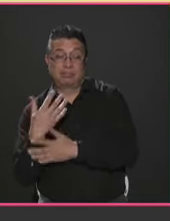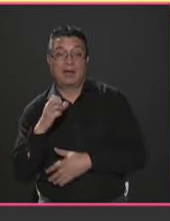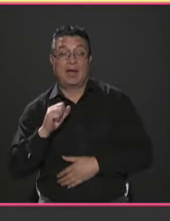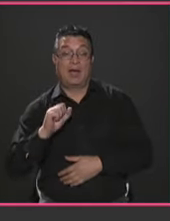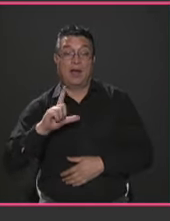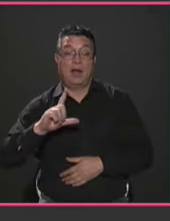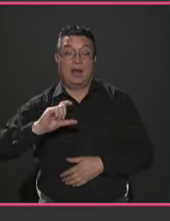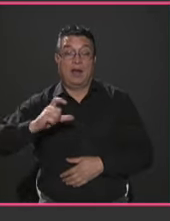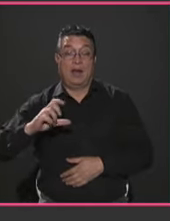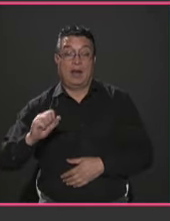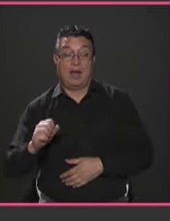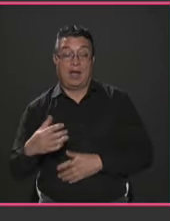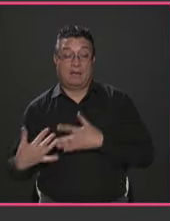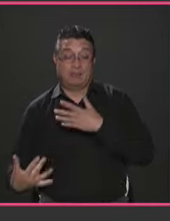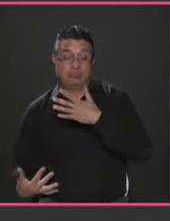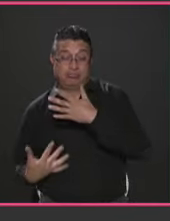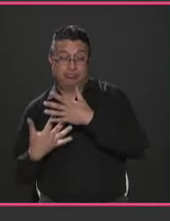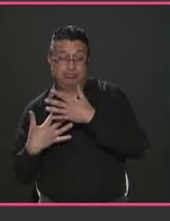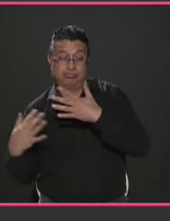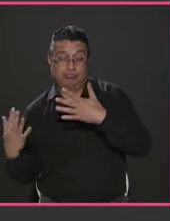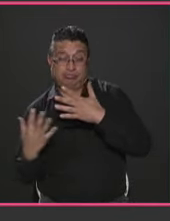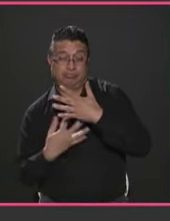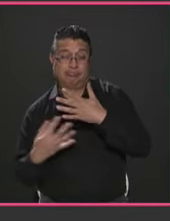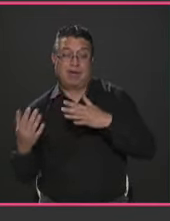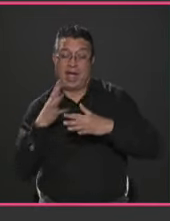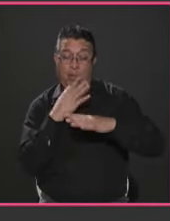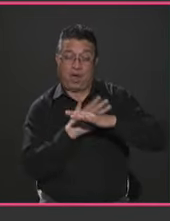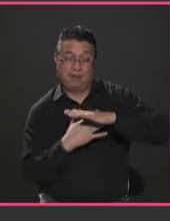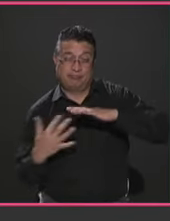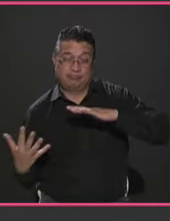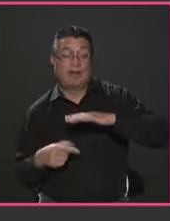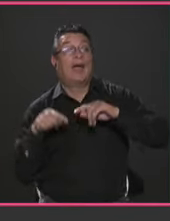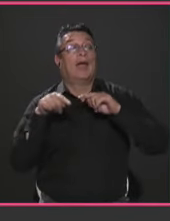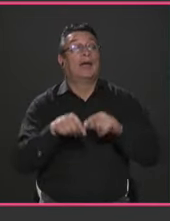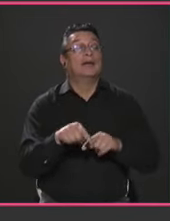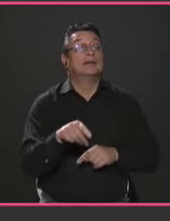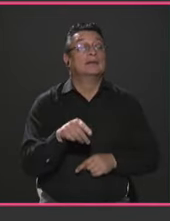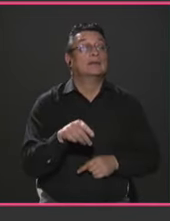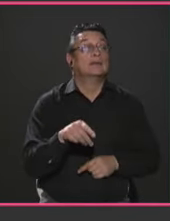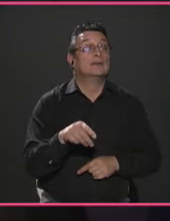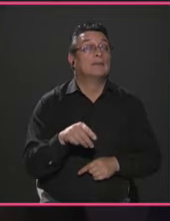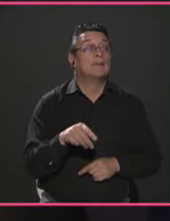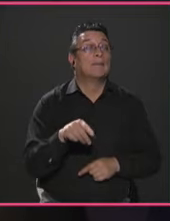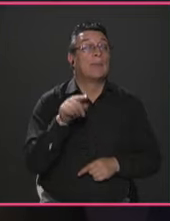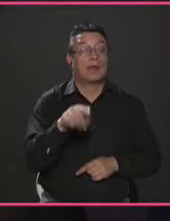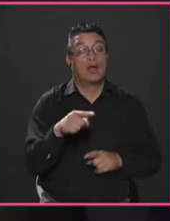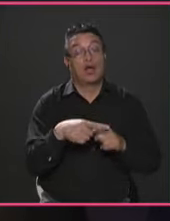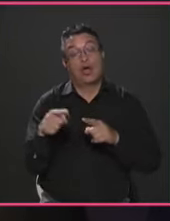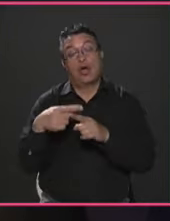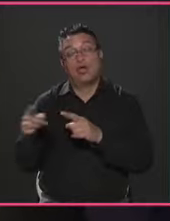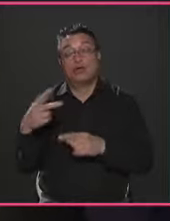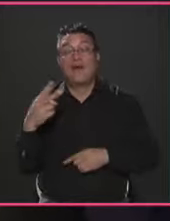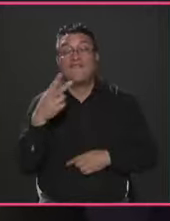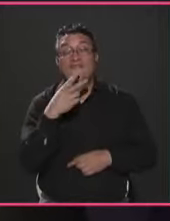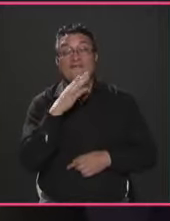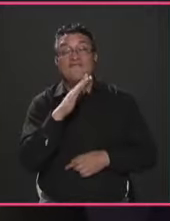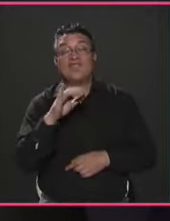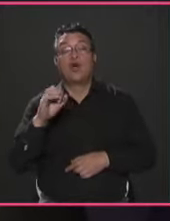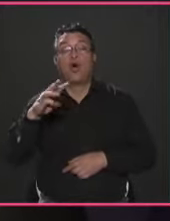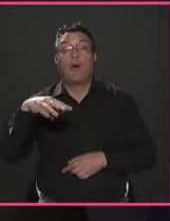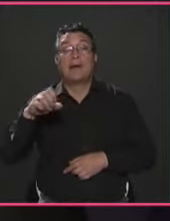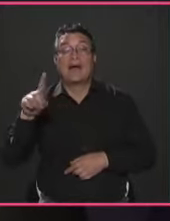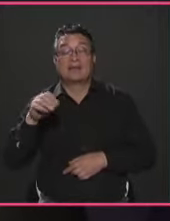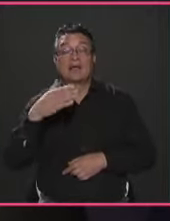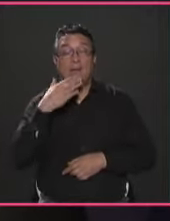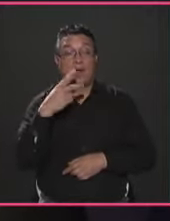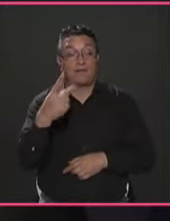tres bacterias podían ser útiles para la para el alga y el resto de la biomasa y pueden ver al lado